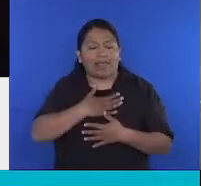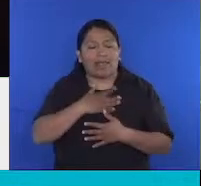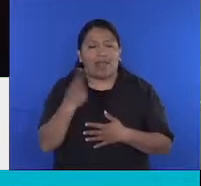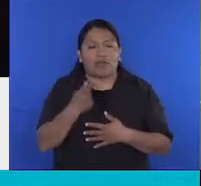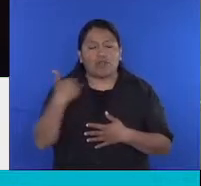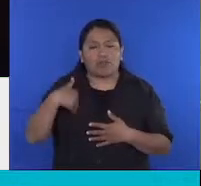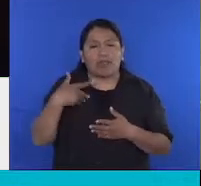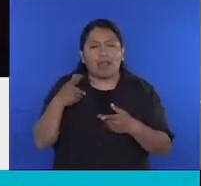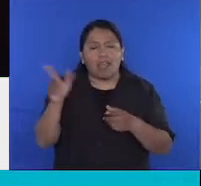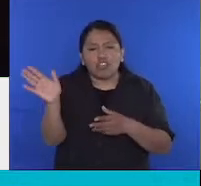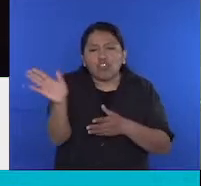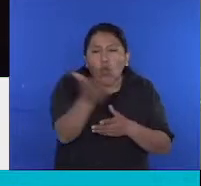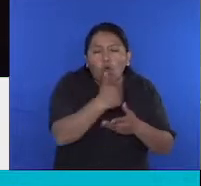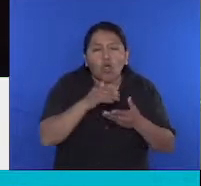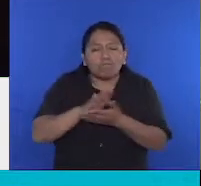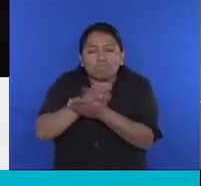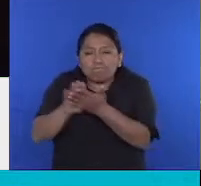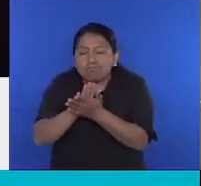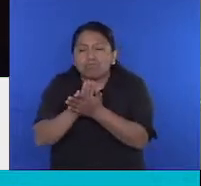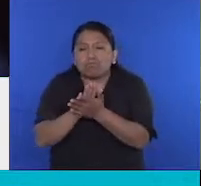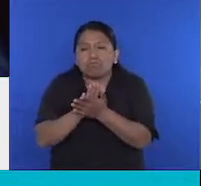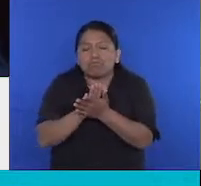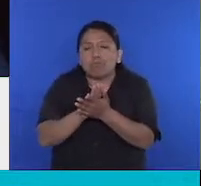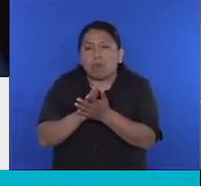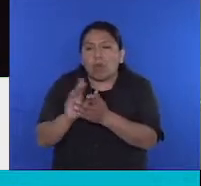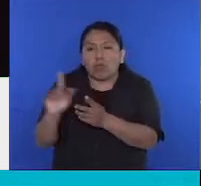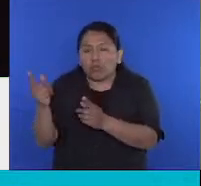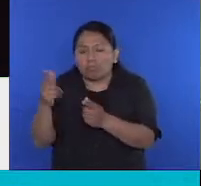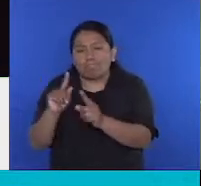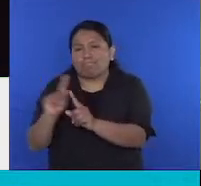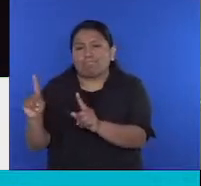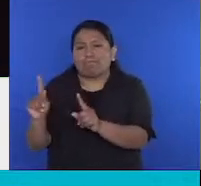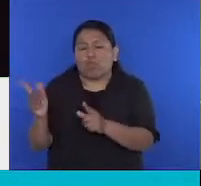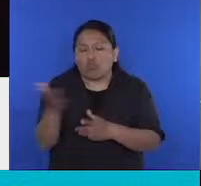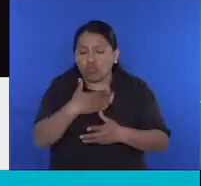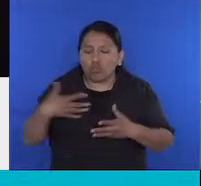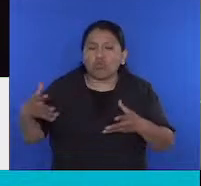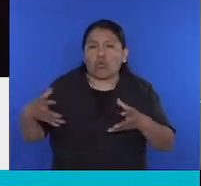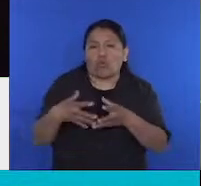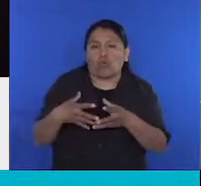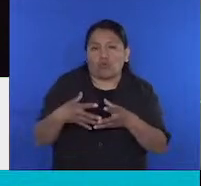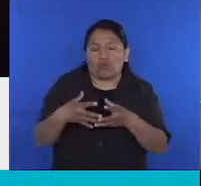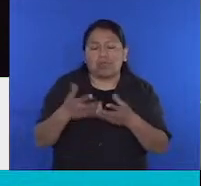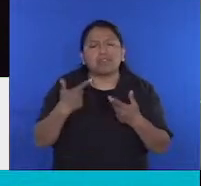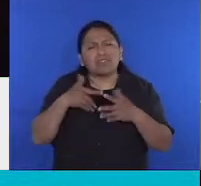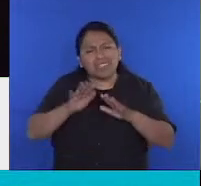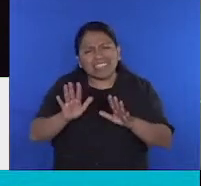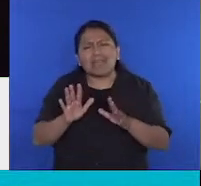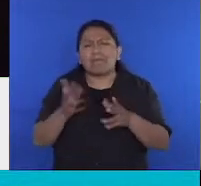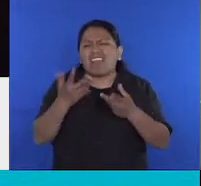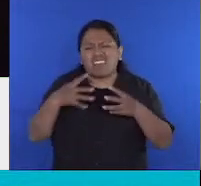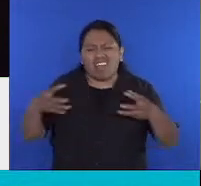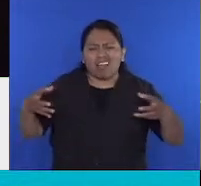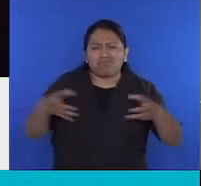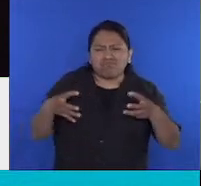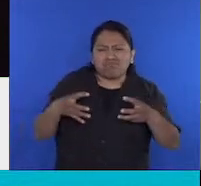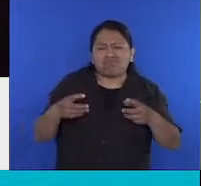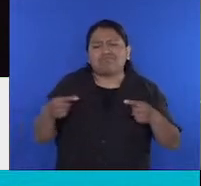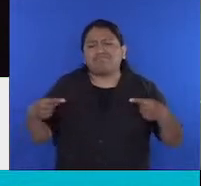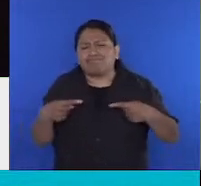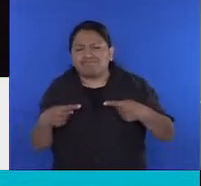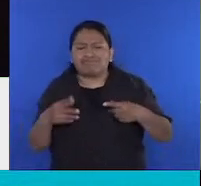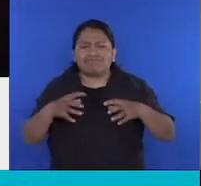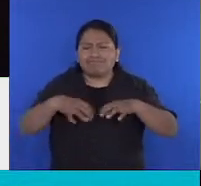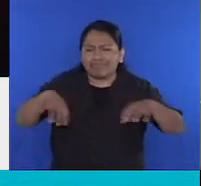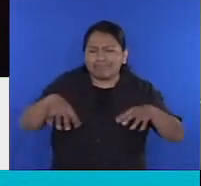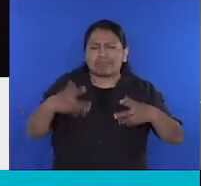arregla nadie. Me parece que tenemos que tomar, más allá de la grieta y de las razones concretas y valederas